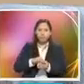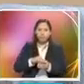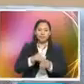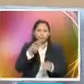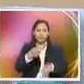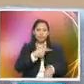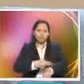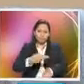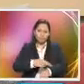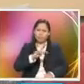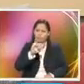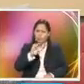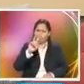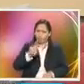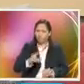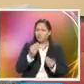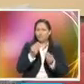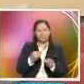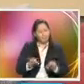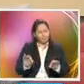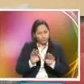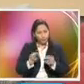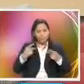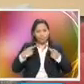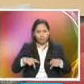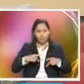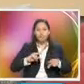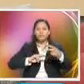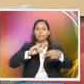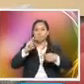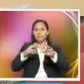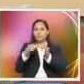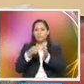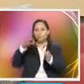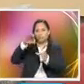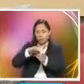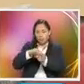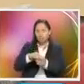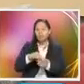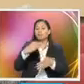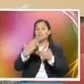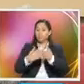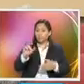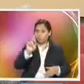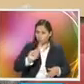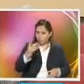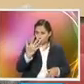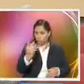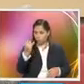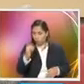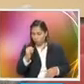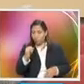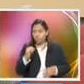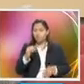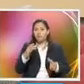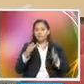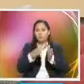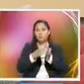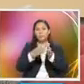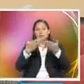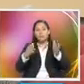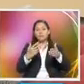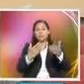proceso. Sí, la verdad es que es fundamental que la gente acuda a votar el próximo domingo 5 de junio. Van a estar abiertas las casillas